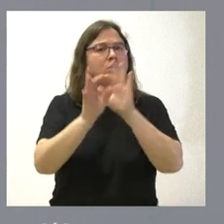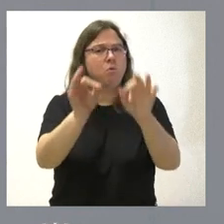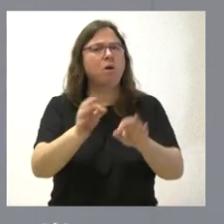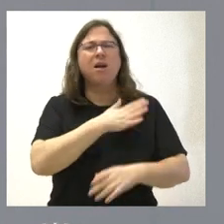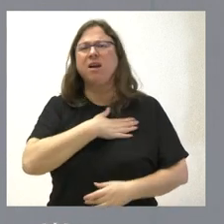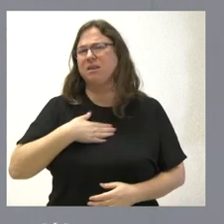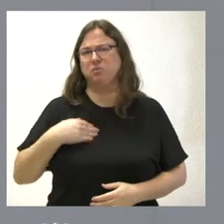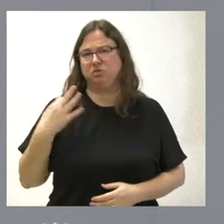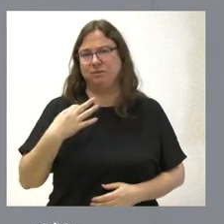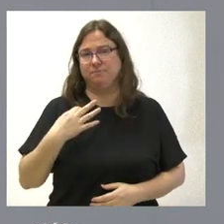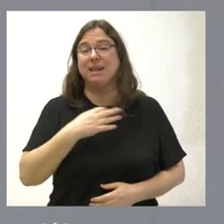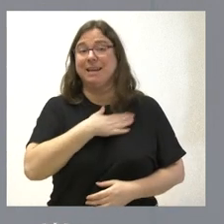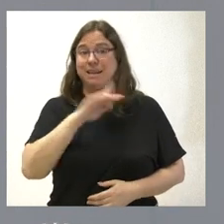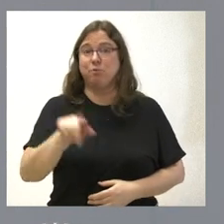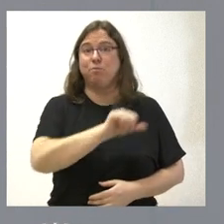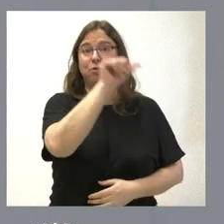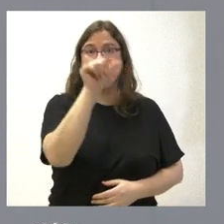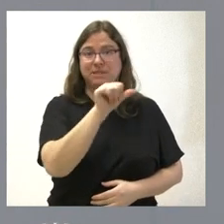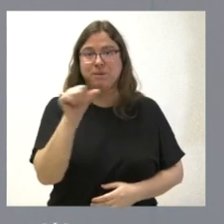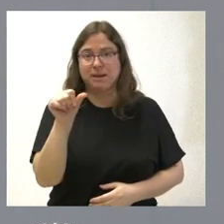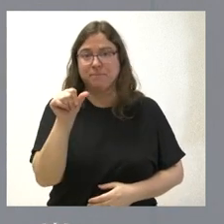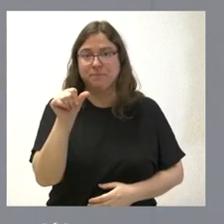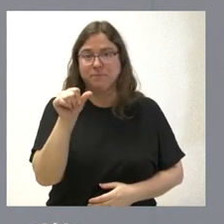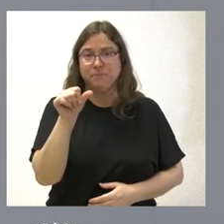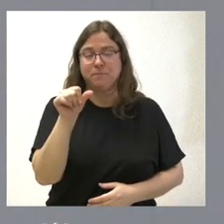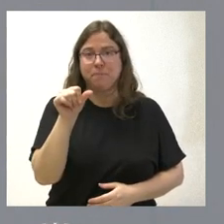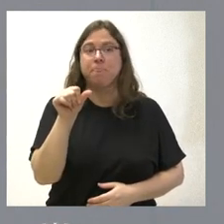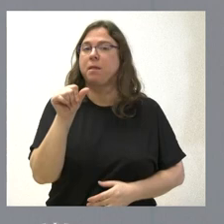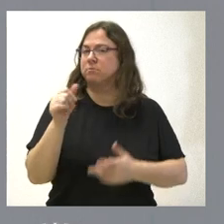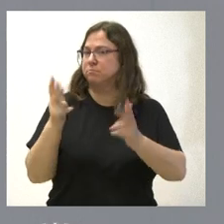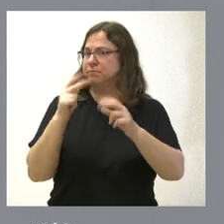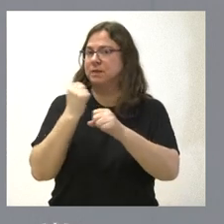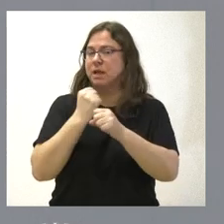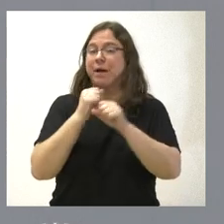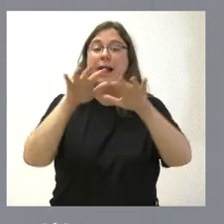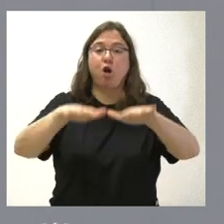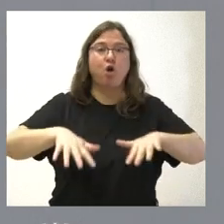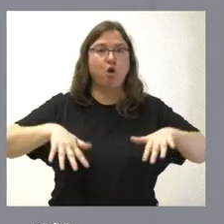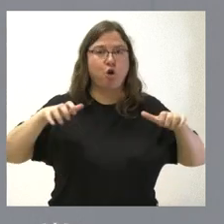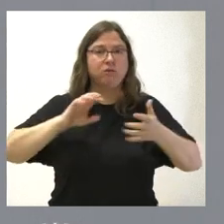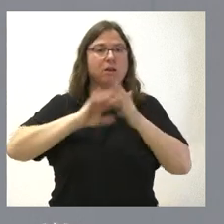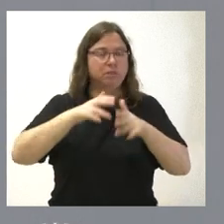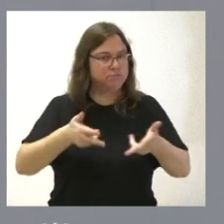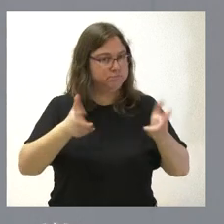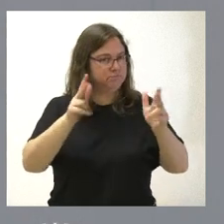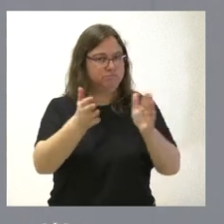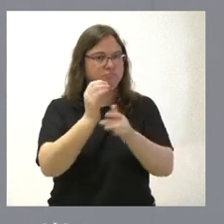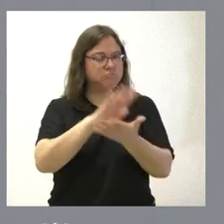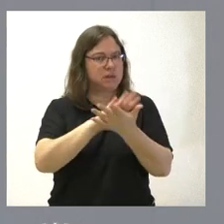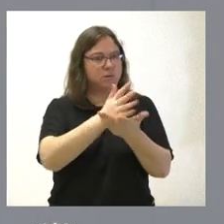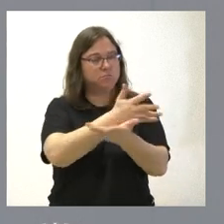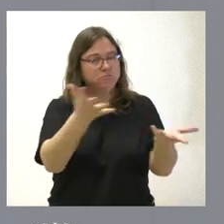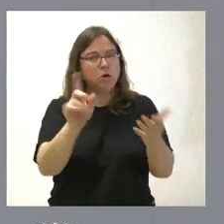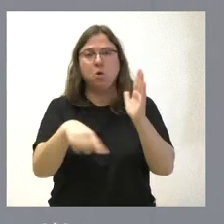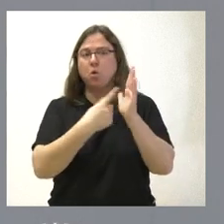nuestra idea es que la próxima semana dejemos trabajar a las cortes de Castilla y león y por tanto sea una semana íntegra para las